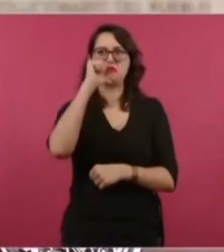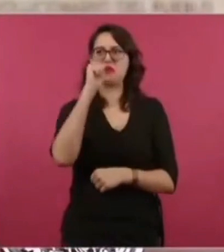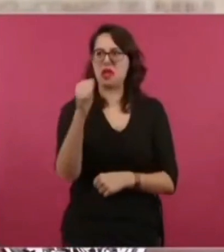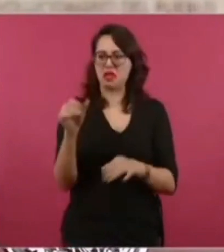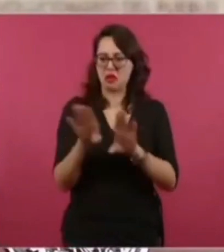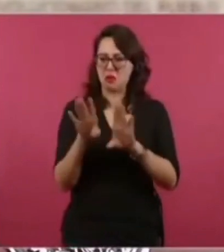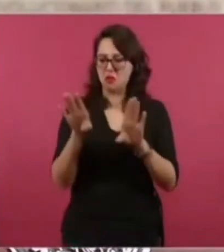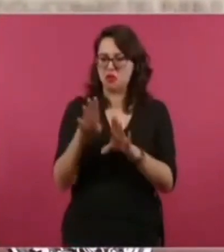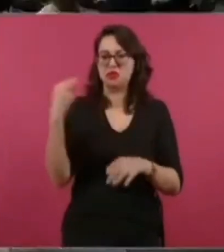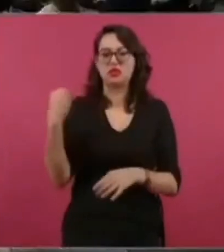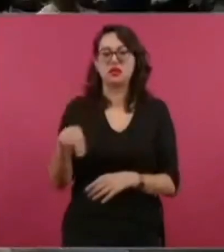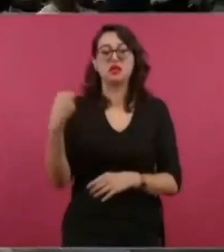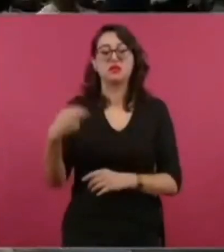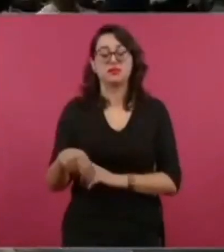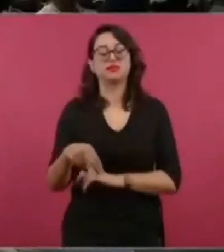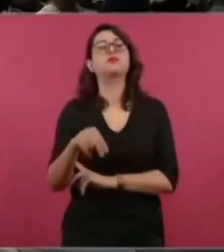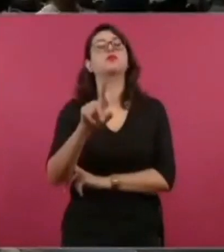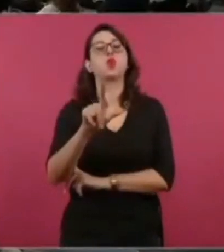mostrando su